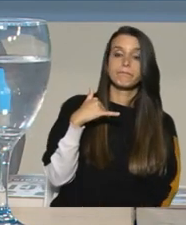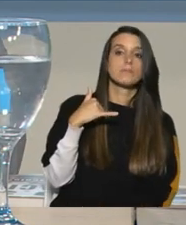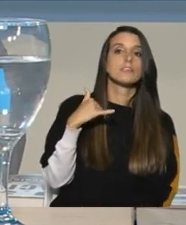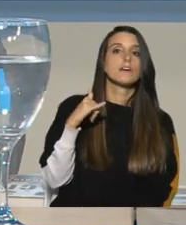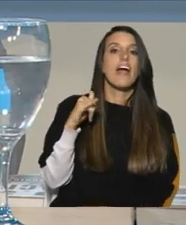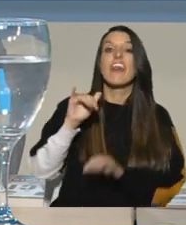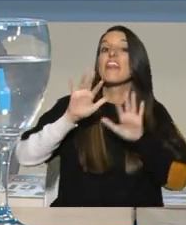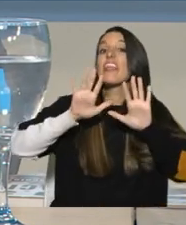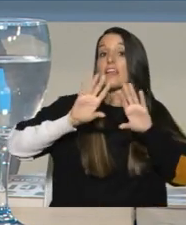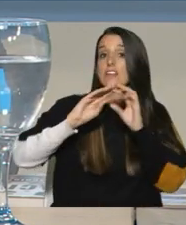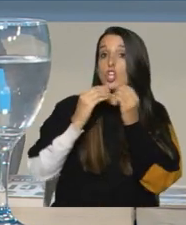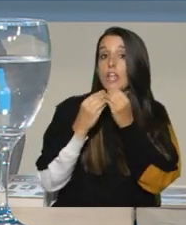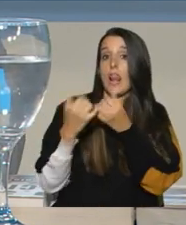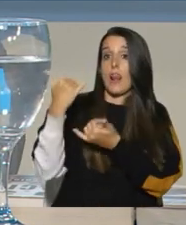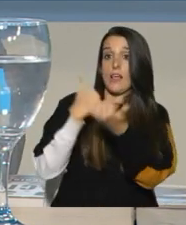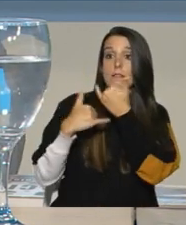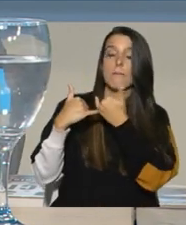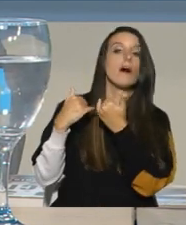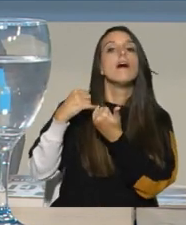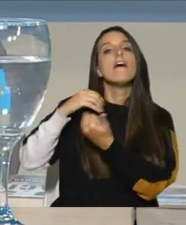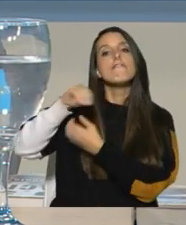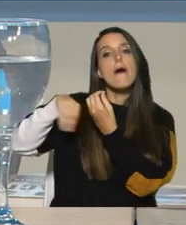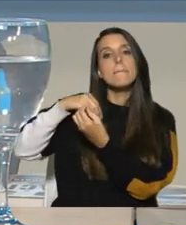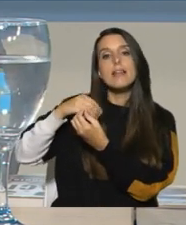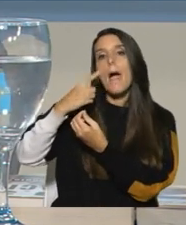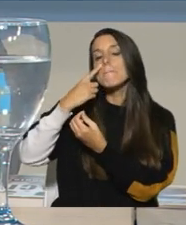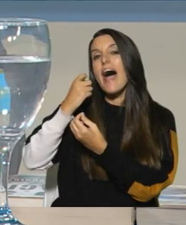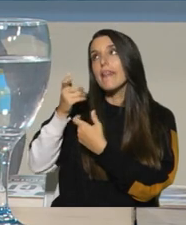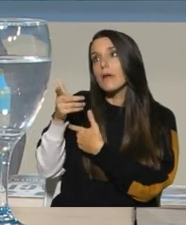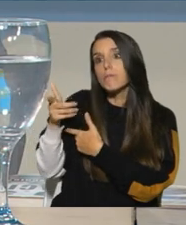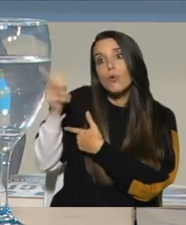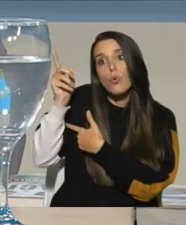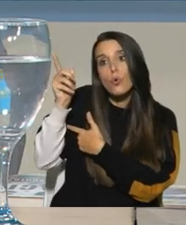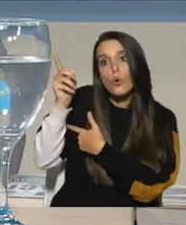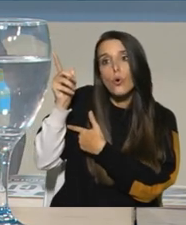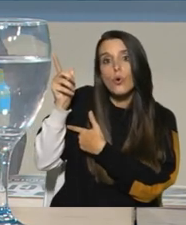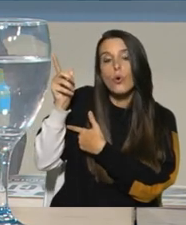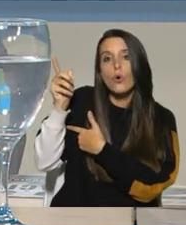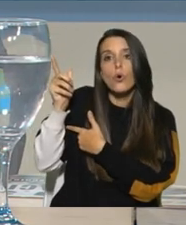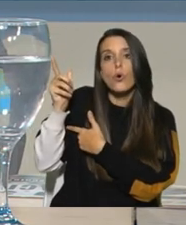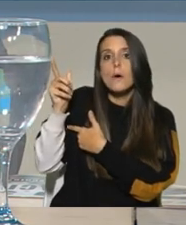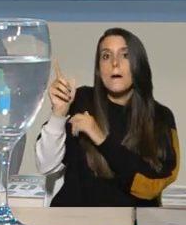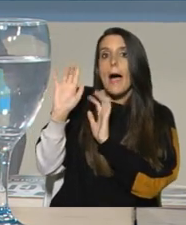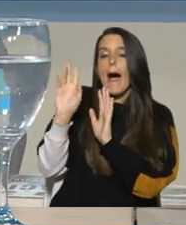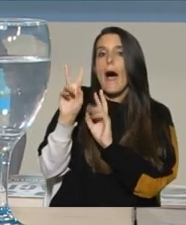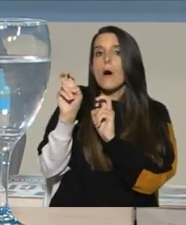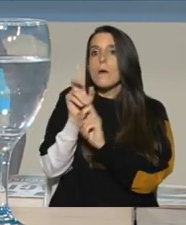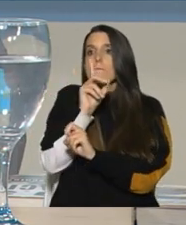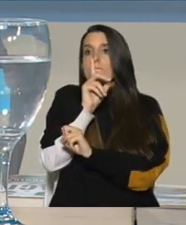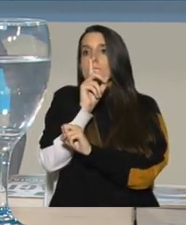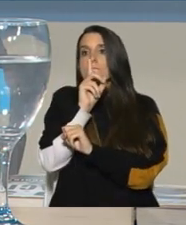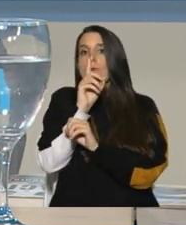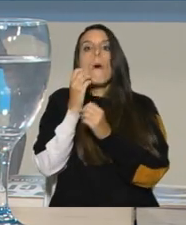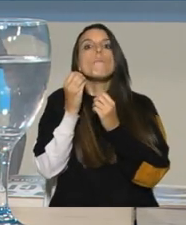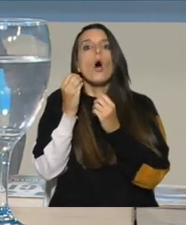décimo, de una familia que murió el padre, mataron al padre, y nunca habían querido tocar el tema por amenazas que habían